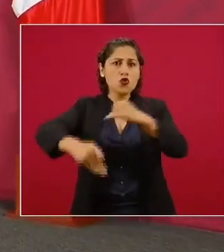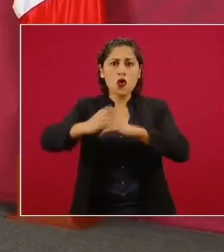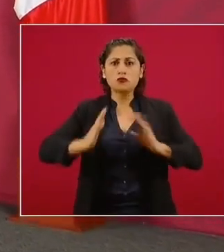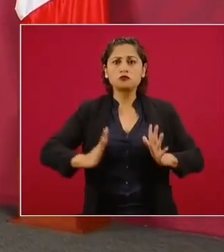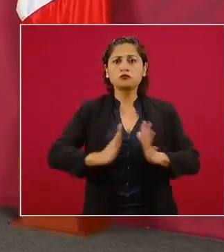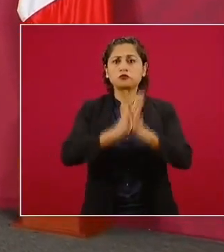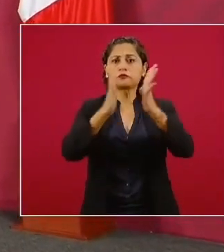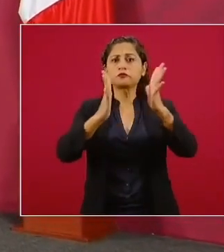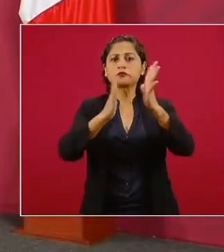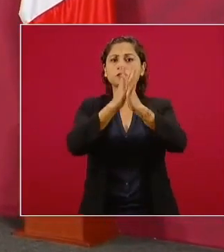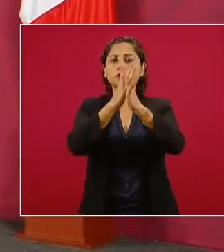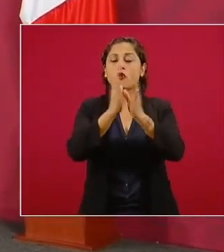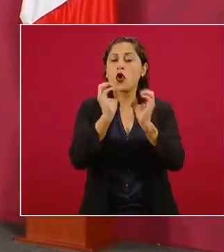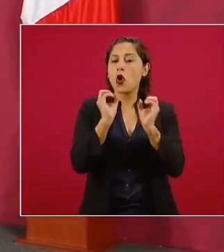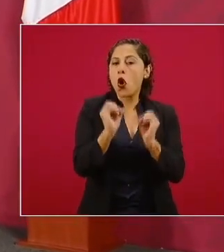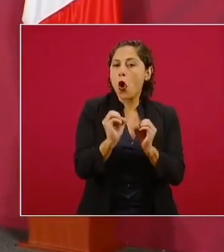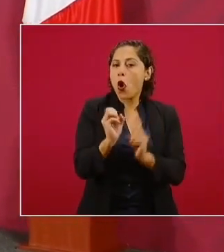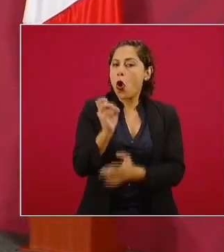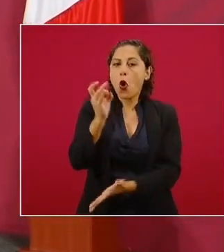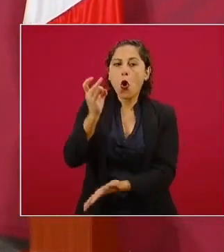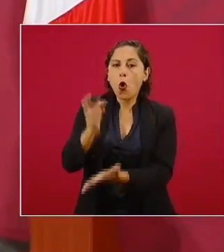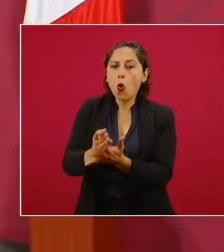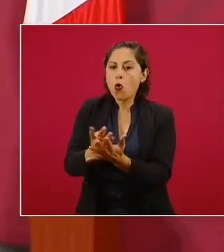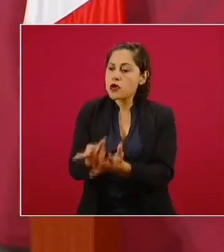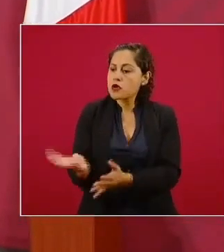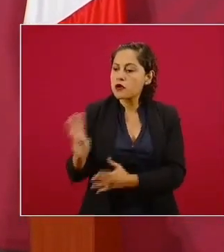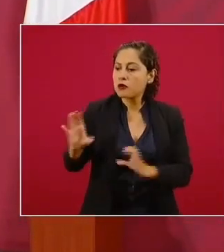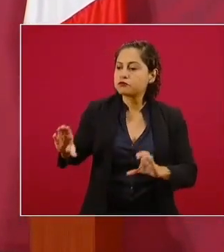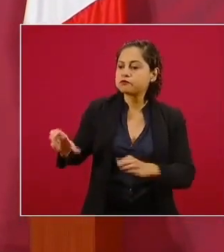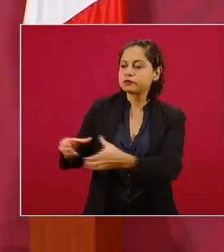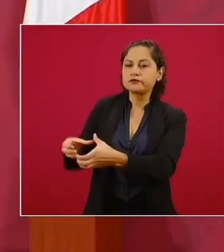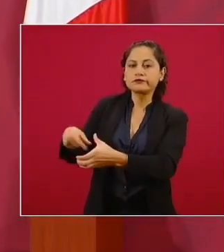políticos y de los expertos